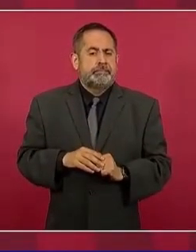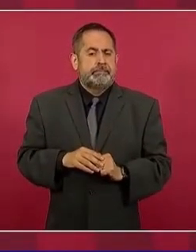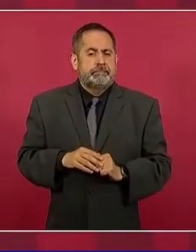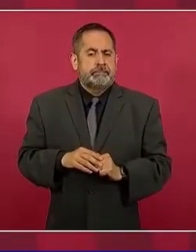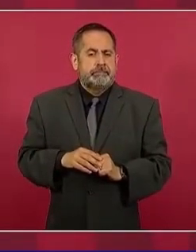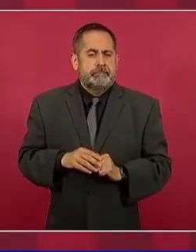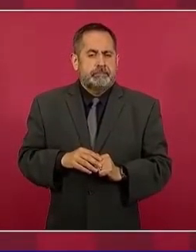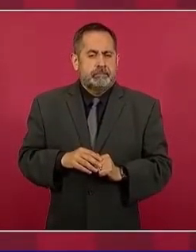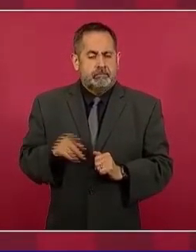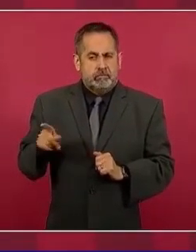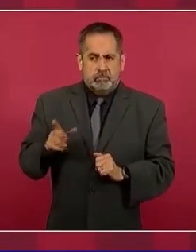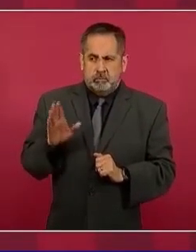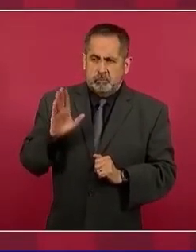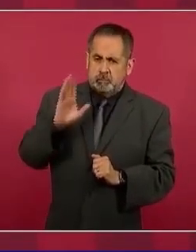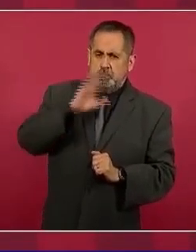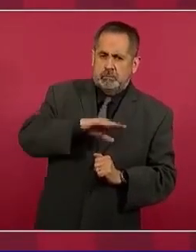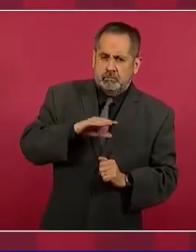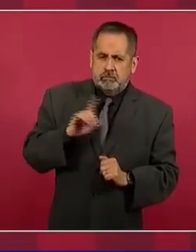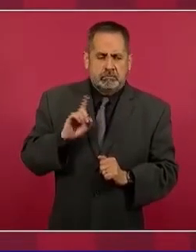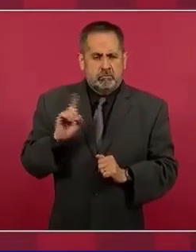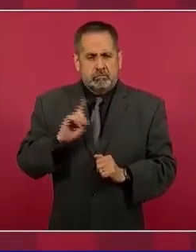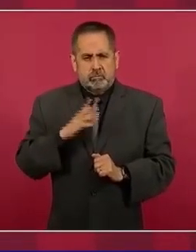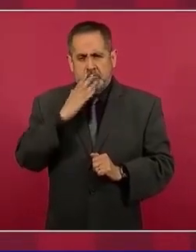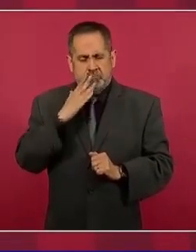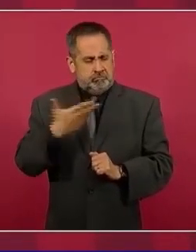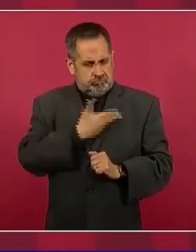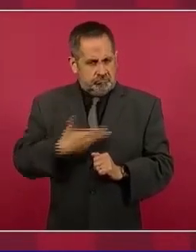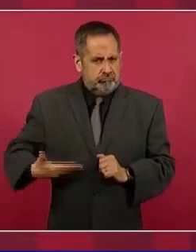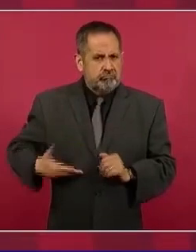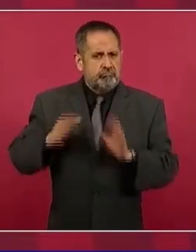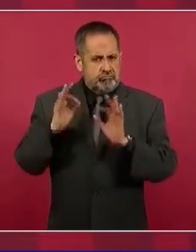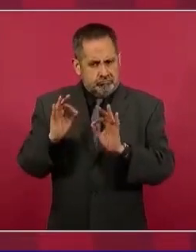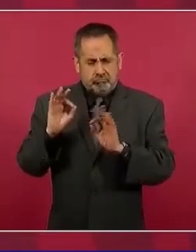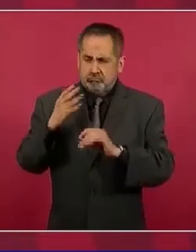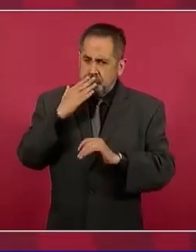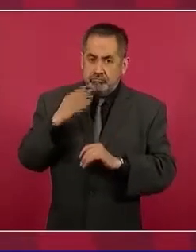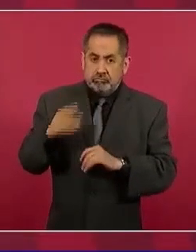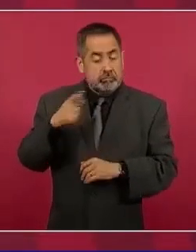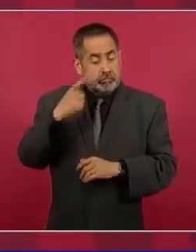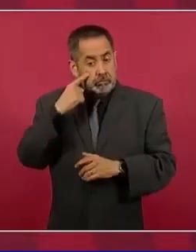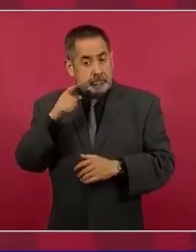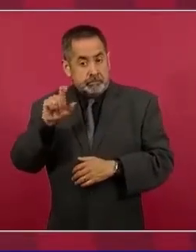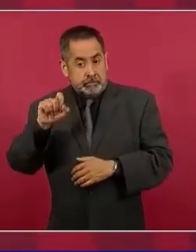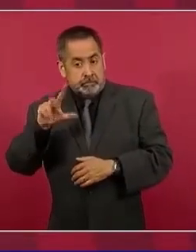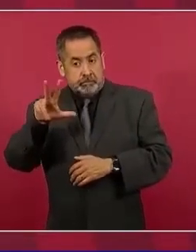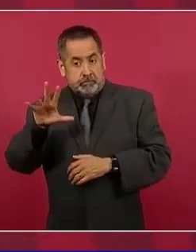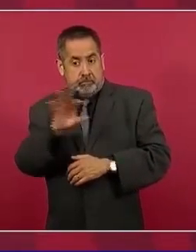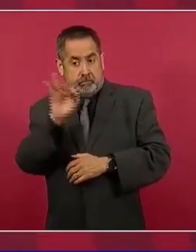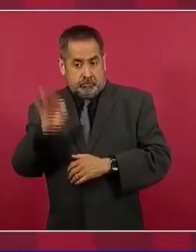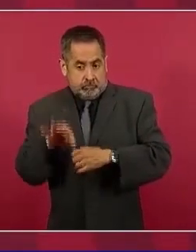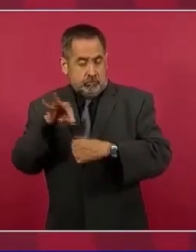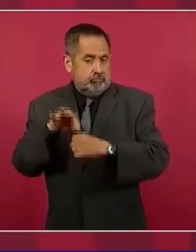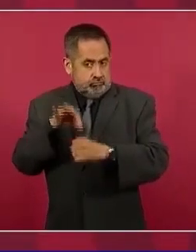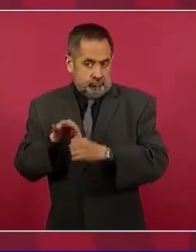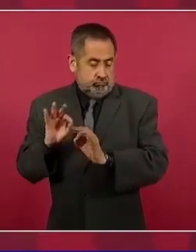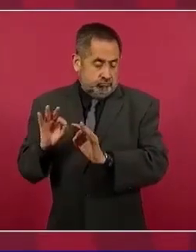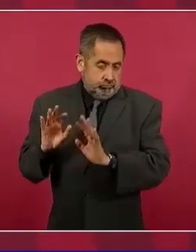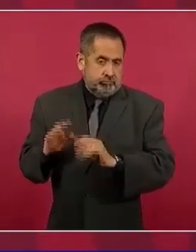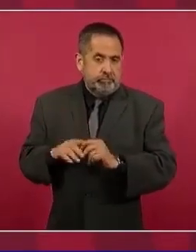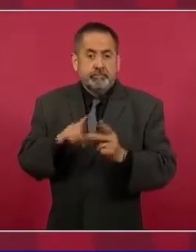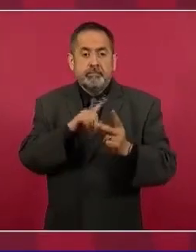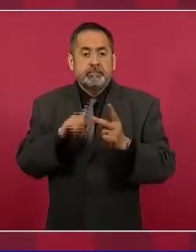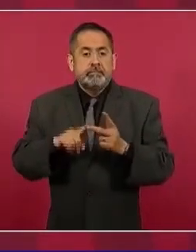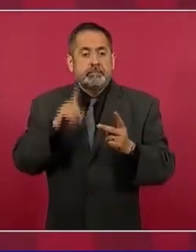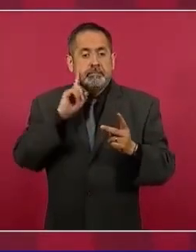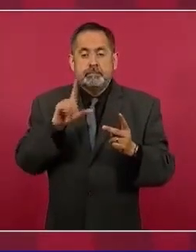No lo ha hecho mal como presidente, pero tiene 28% de los votos. La señora Le